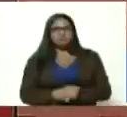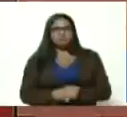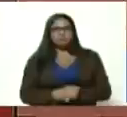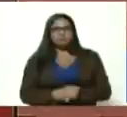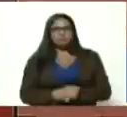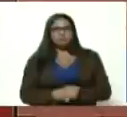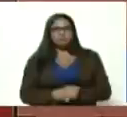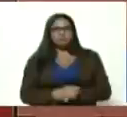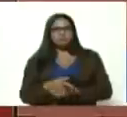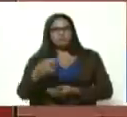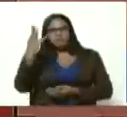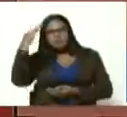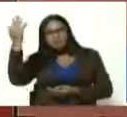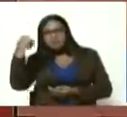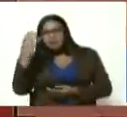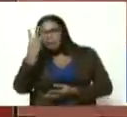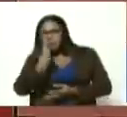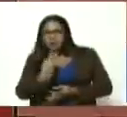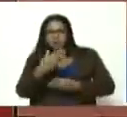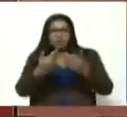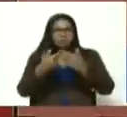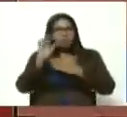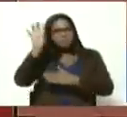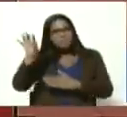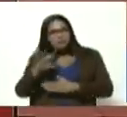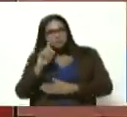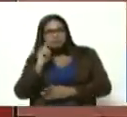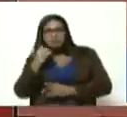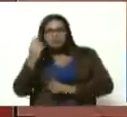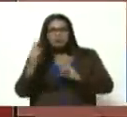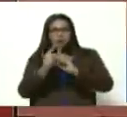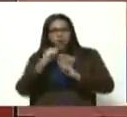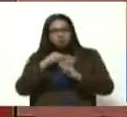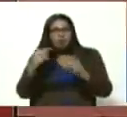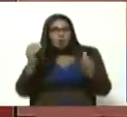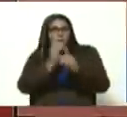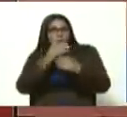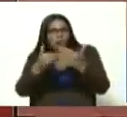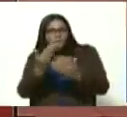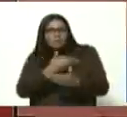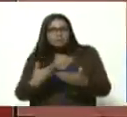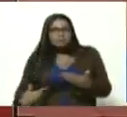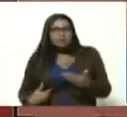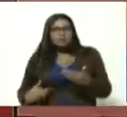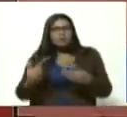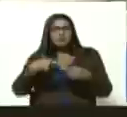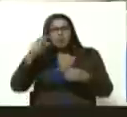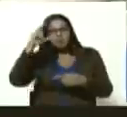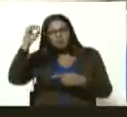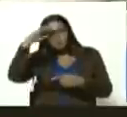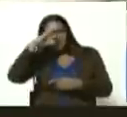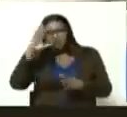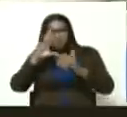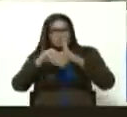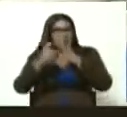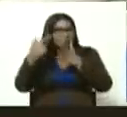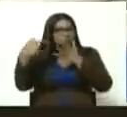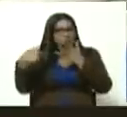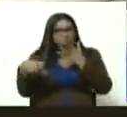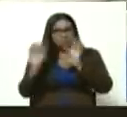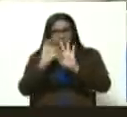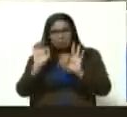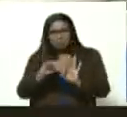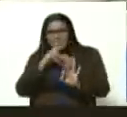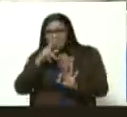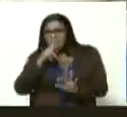imagínate tú tanta pobreza en estos países vecinos gente con lo que está consiguiendo el presidente petro corrupción de todas las